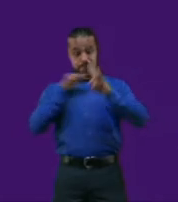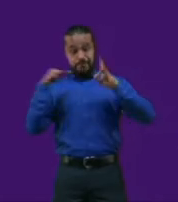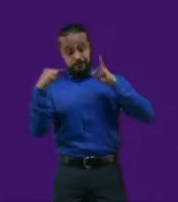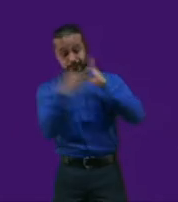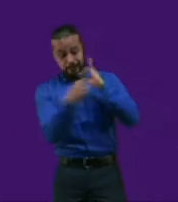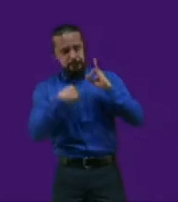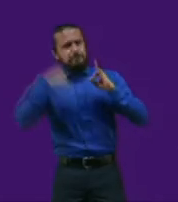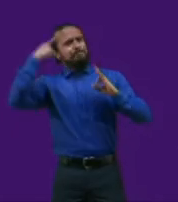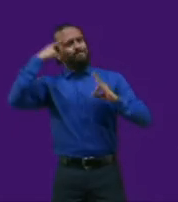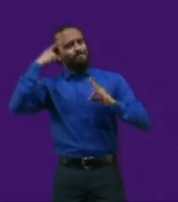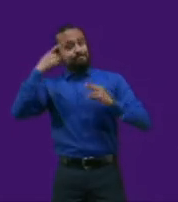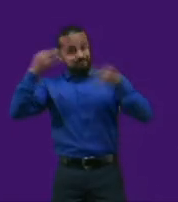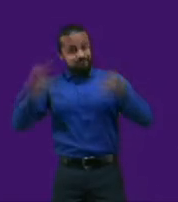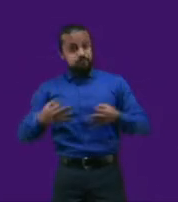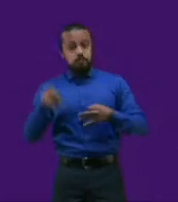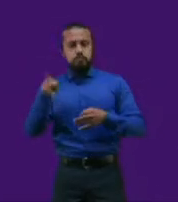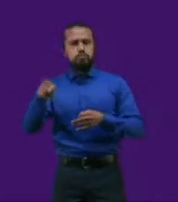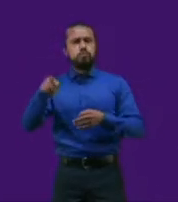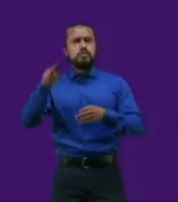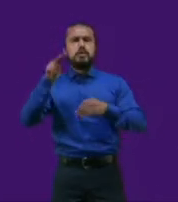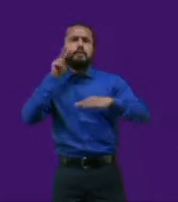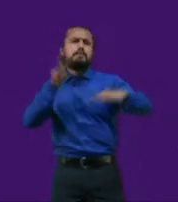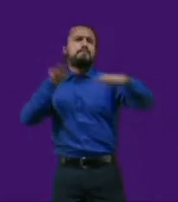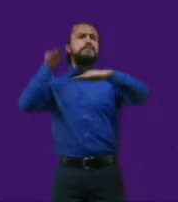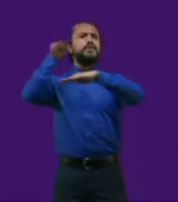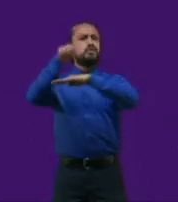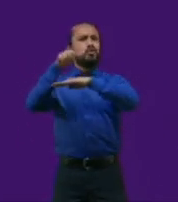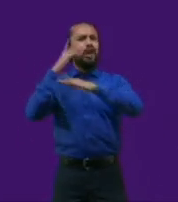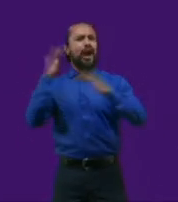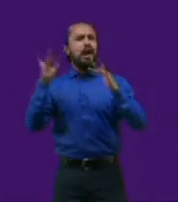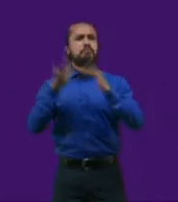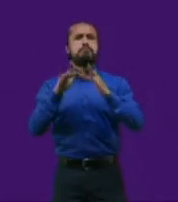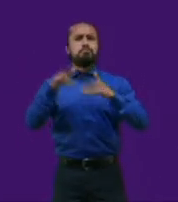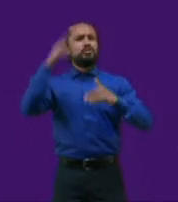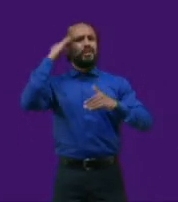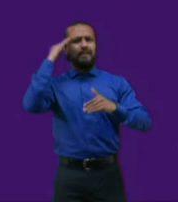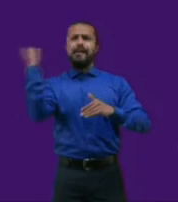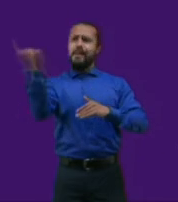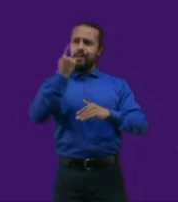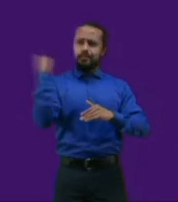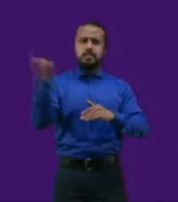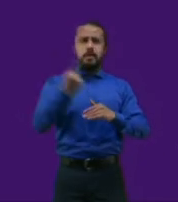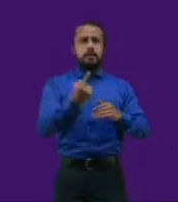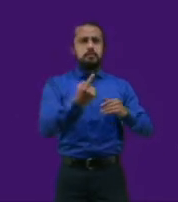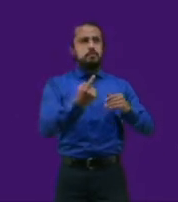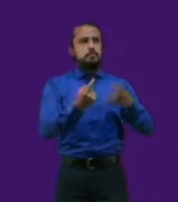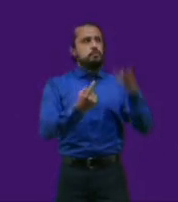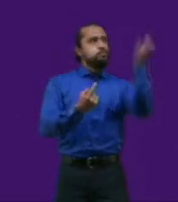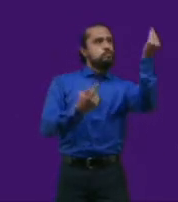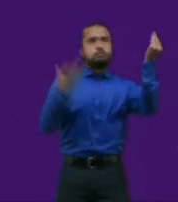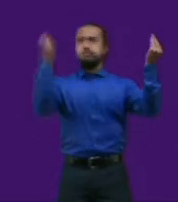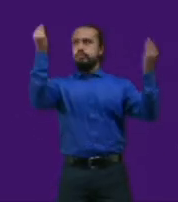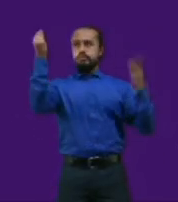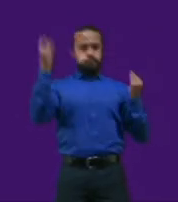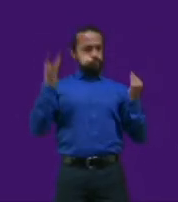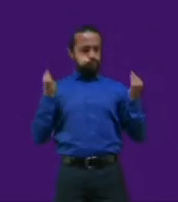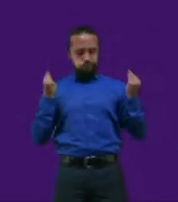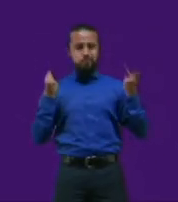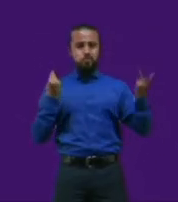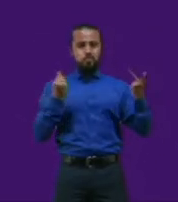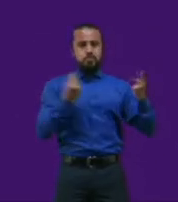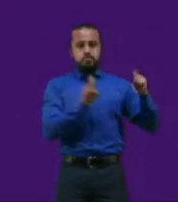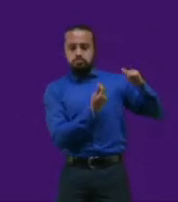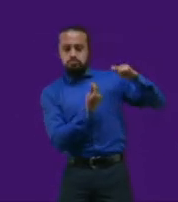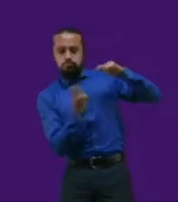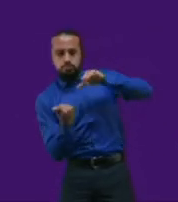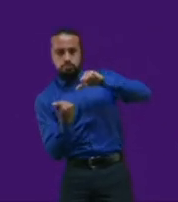también un poco la visión del fondo. Hay muchos tipos de inversionistas, están también dependiendo de tu etapa, si es pre-seed, si